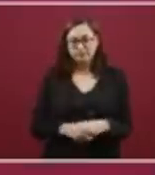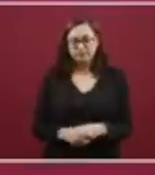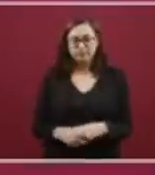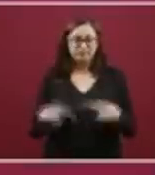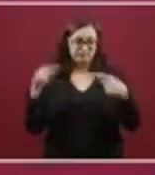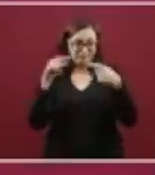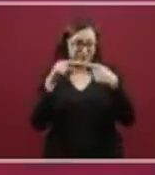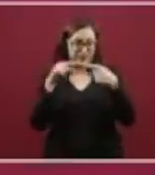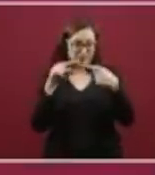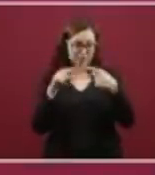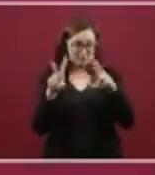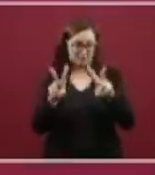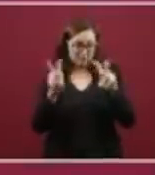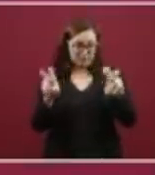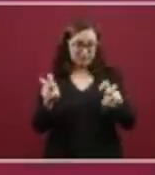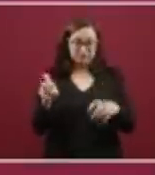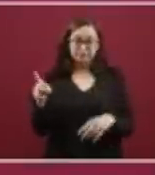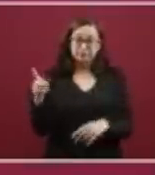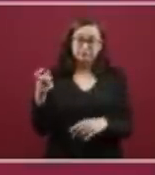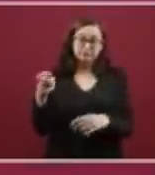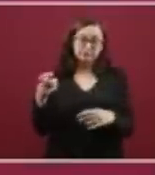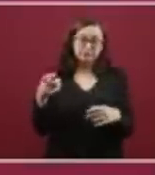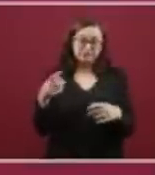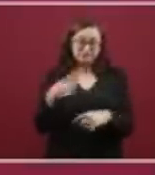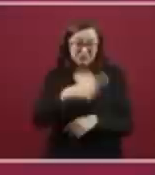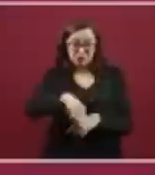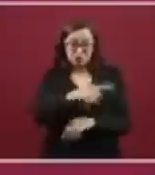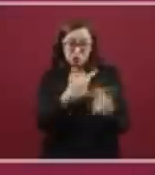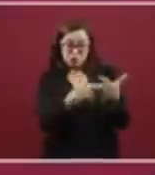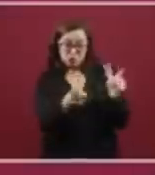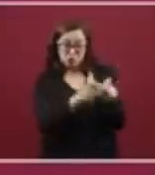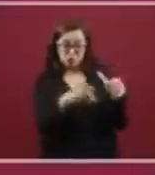apostando a que nos vaya mal